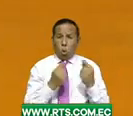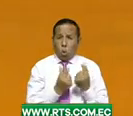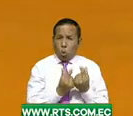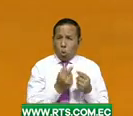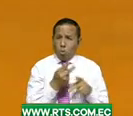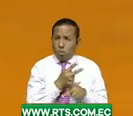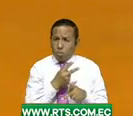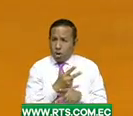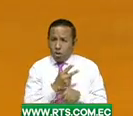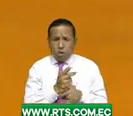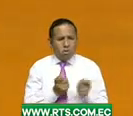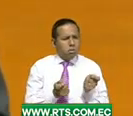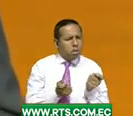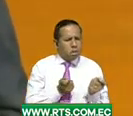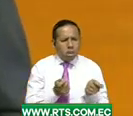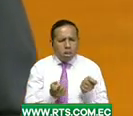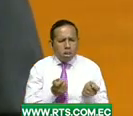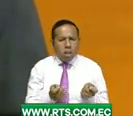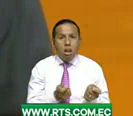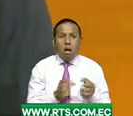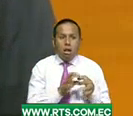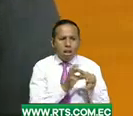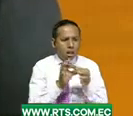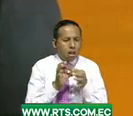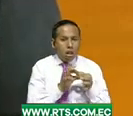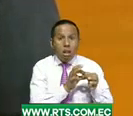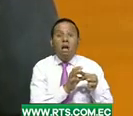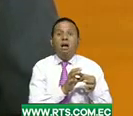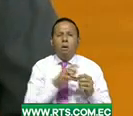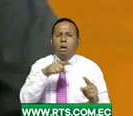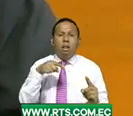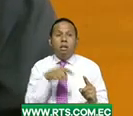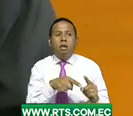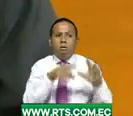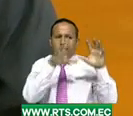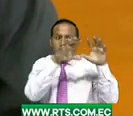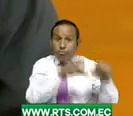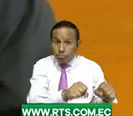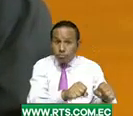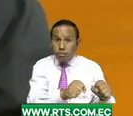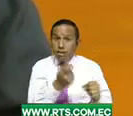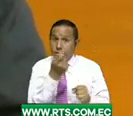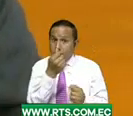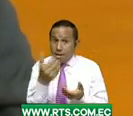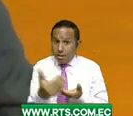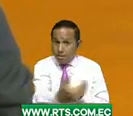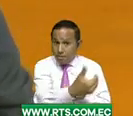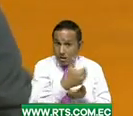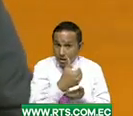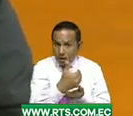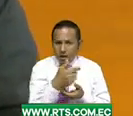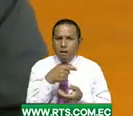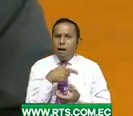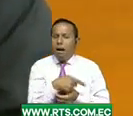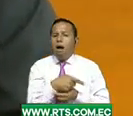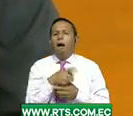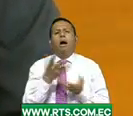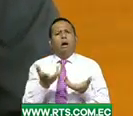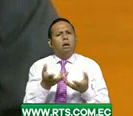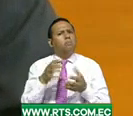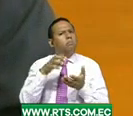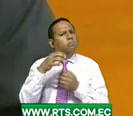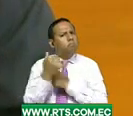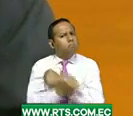trabaja de manera articulada para alcanzar su objetivo, la plata, los estados deben